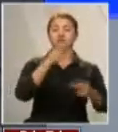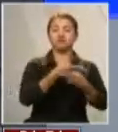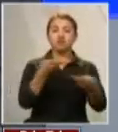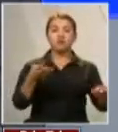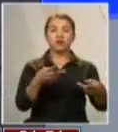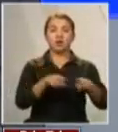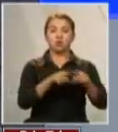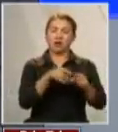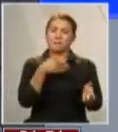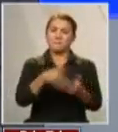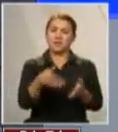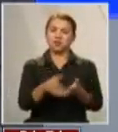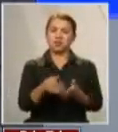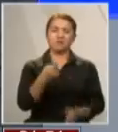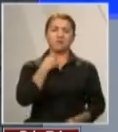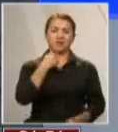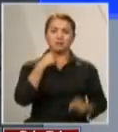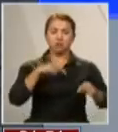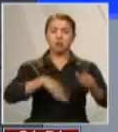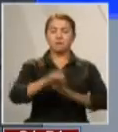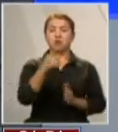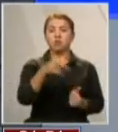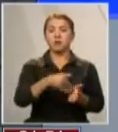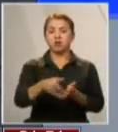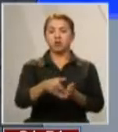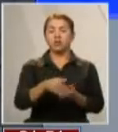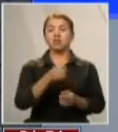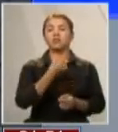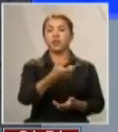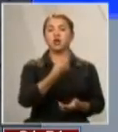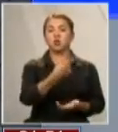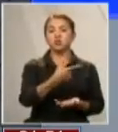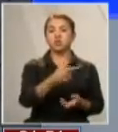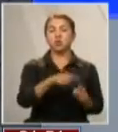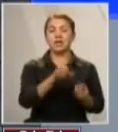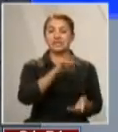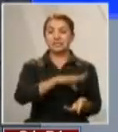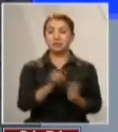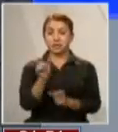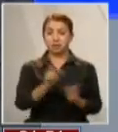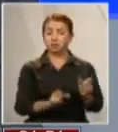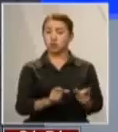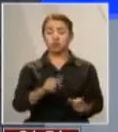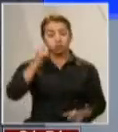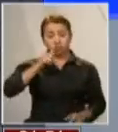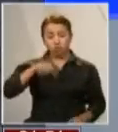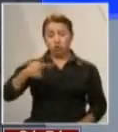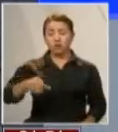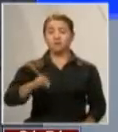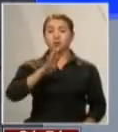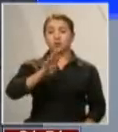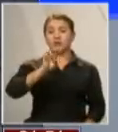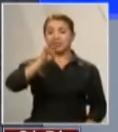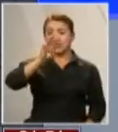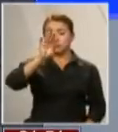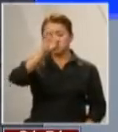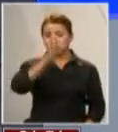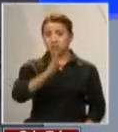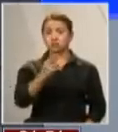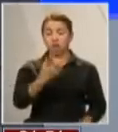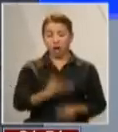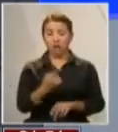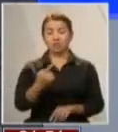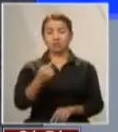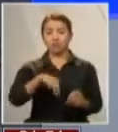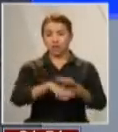causan millones de víctimas. Hoy día hay más de 1 millón de denuncias en Chile de personas que viven la delincuencia. El 43,5% de las personas en Chile viven